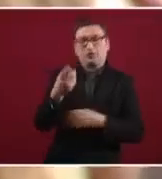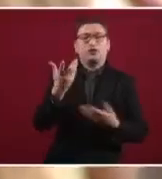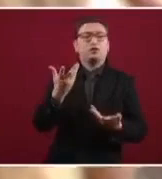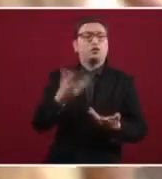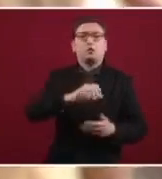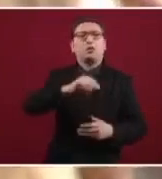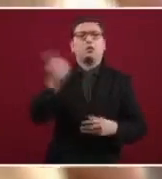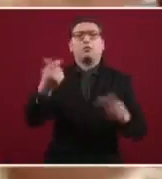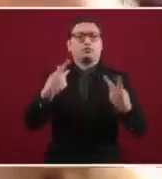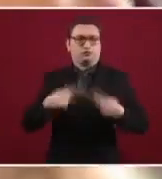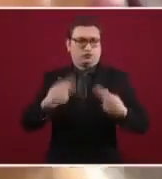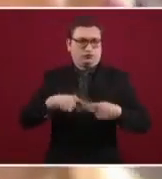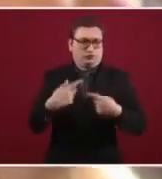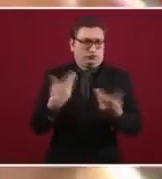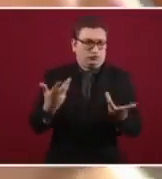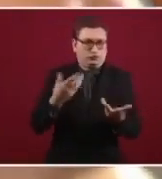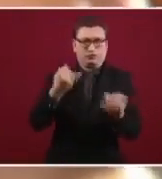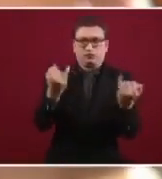otros de ellos